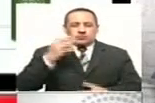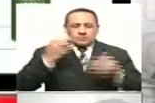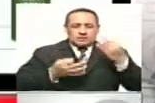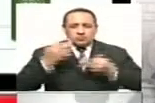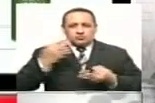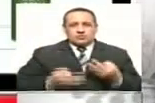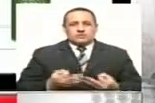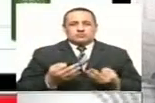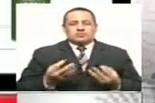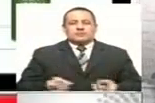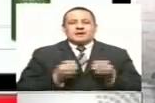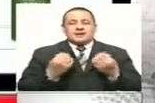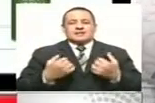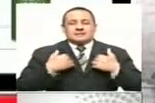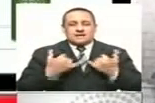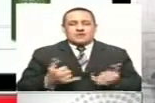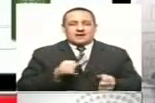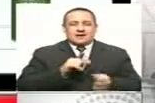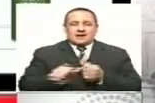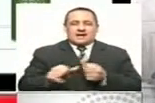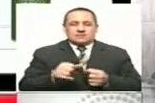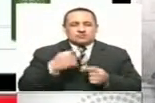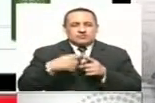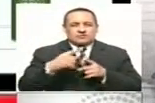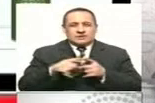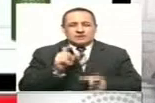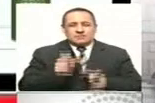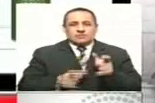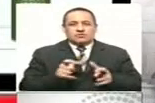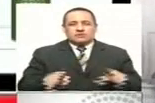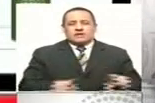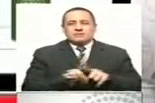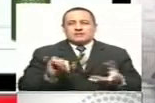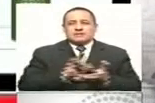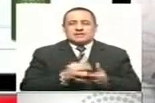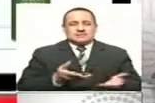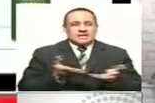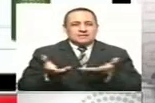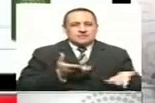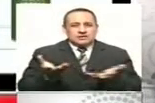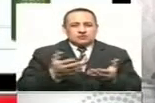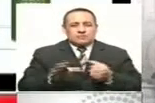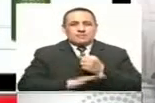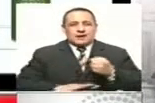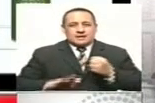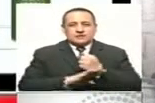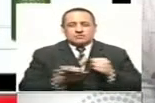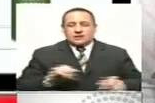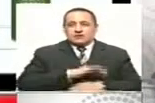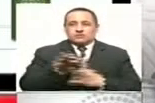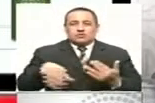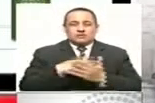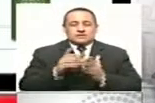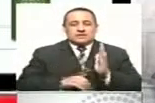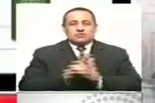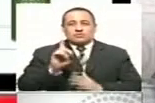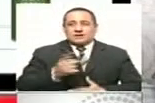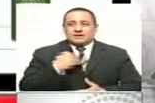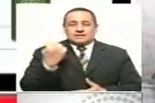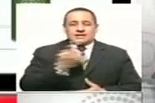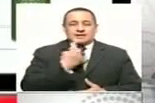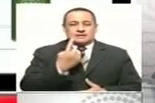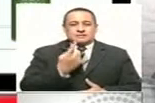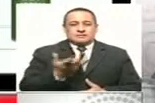para cubrir gastos de personal, el tema de bienes y servicios básicos para que se puedan sostener las